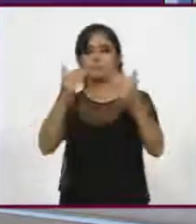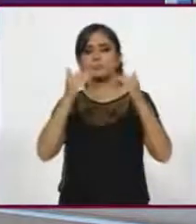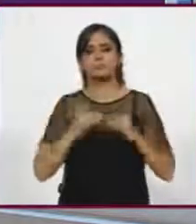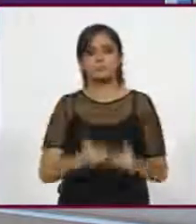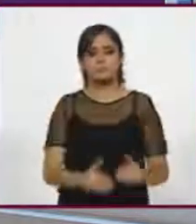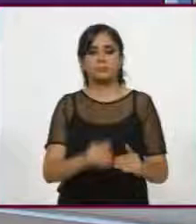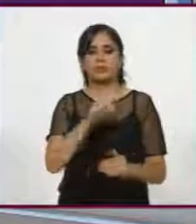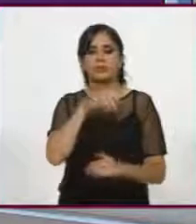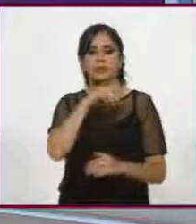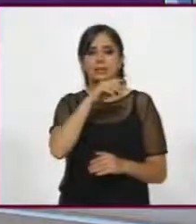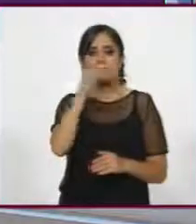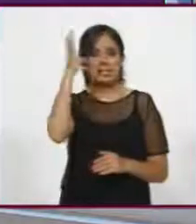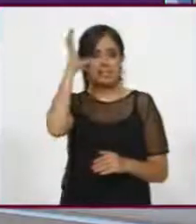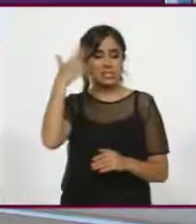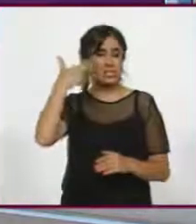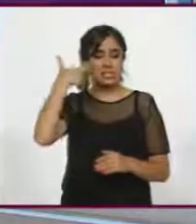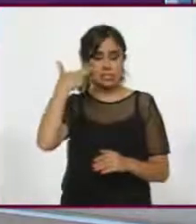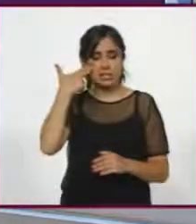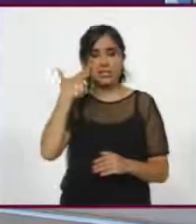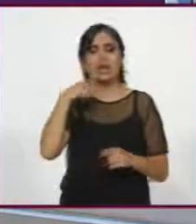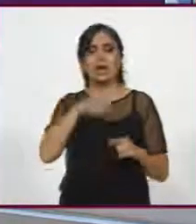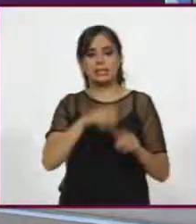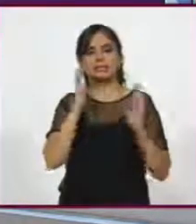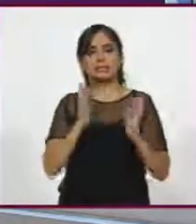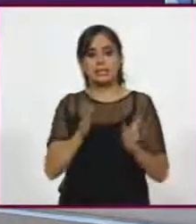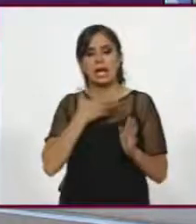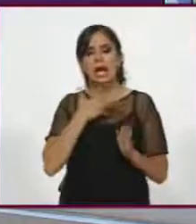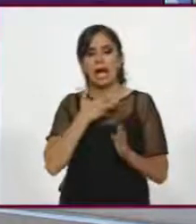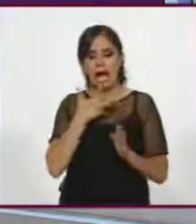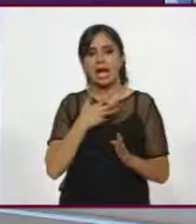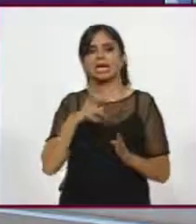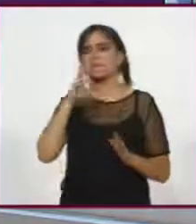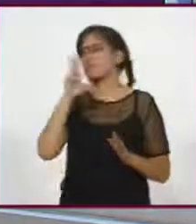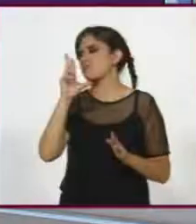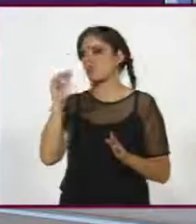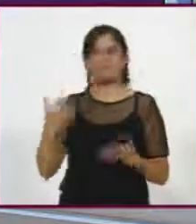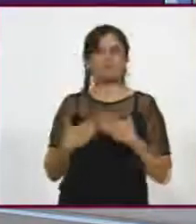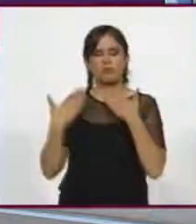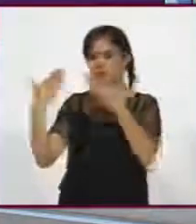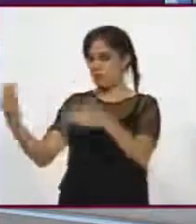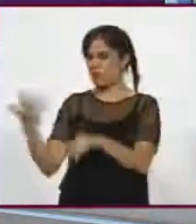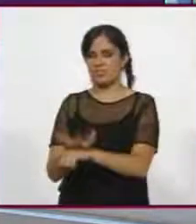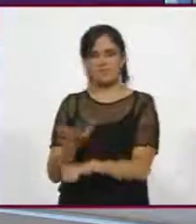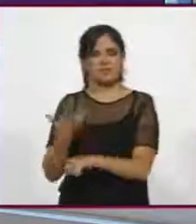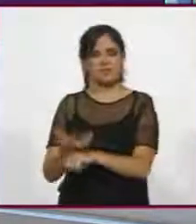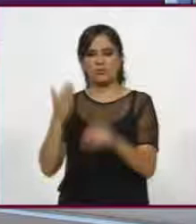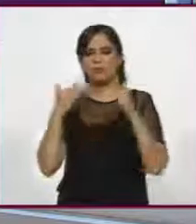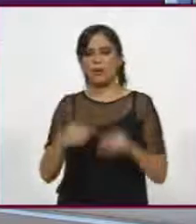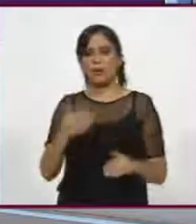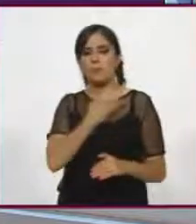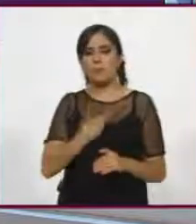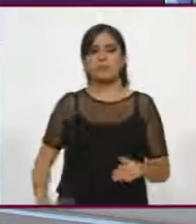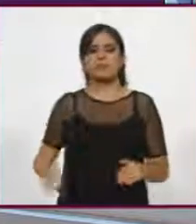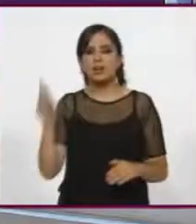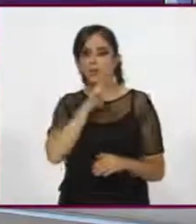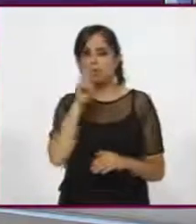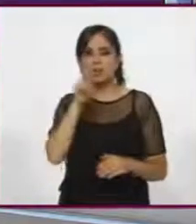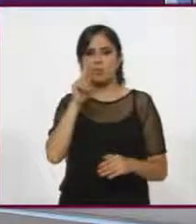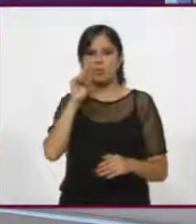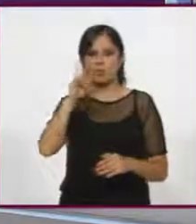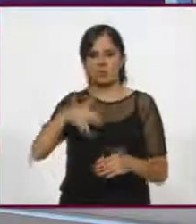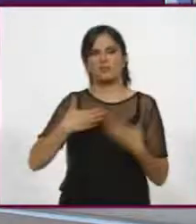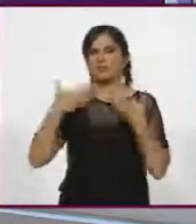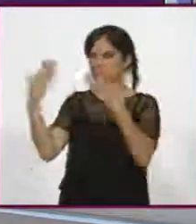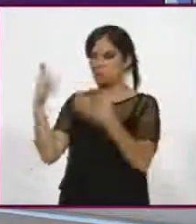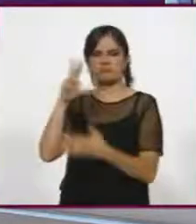descendente Xi Jinping en China 34%, ya domina la desconfianza. Putin no tiene muy buena